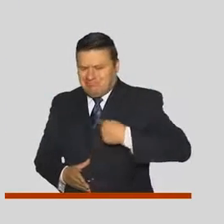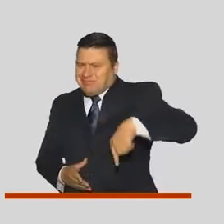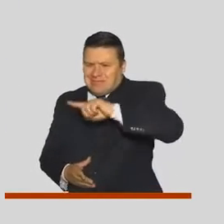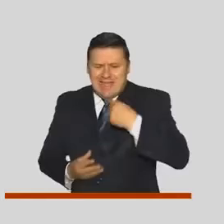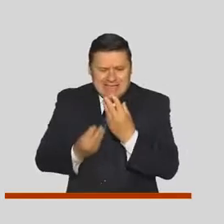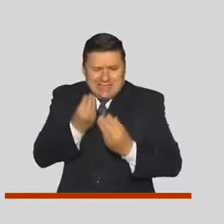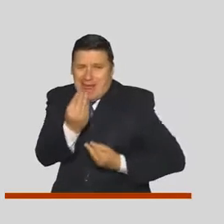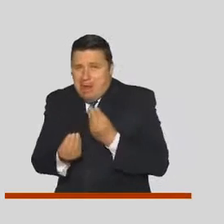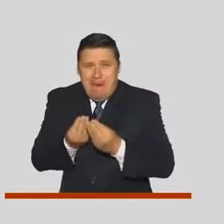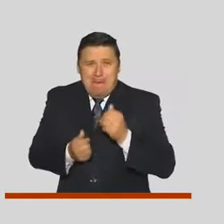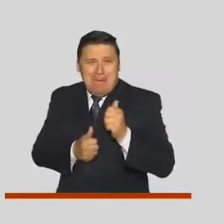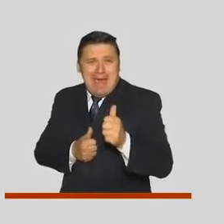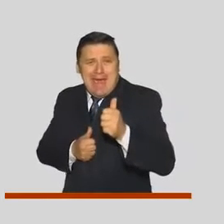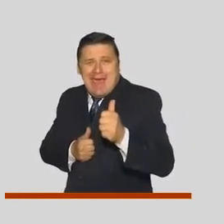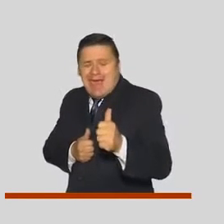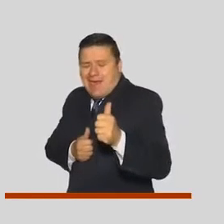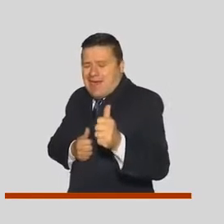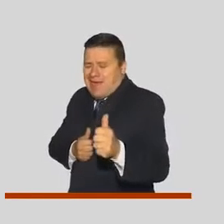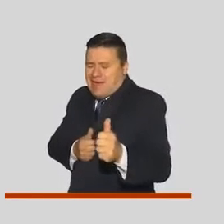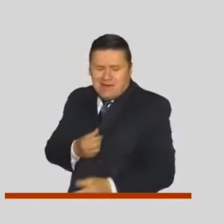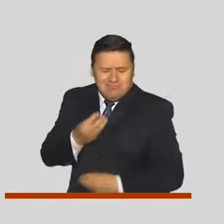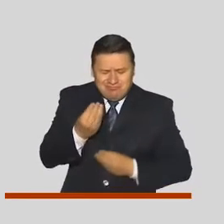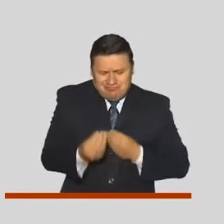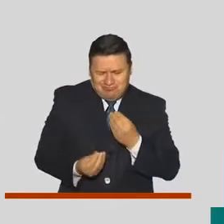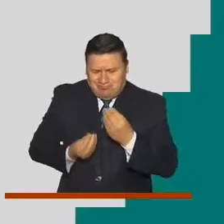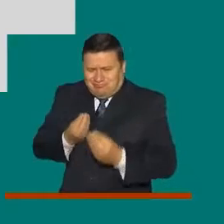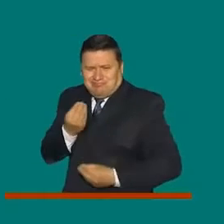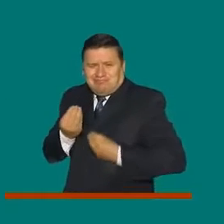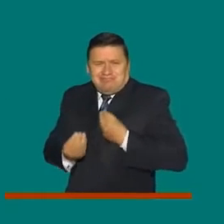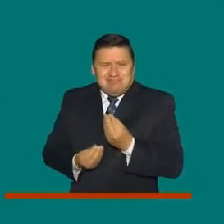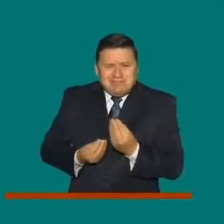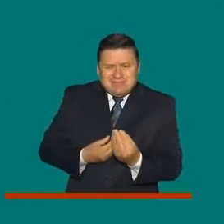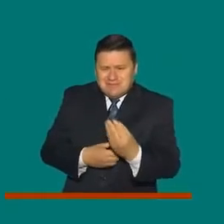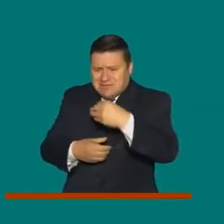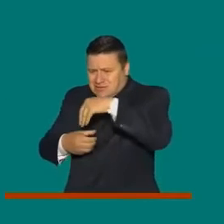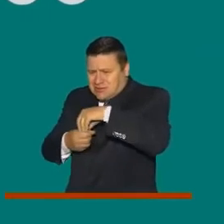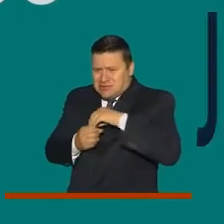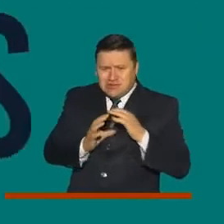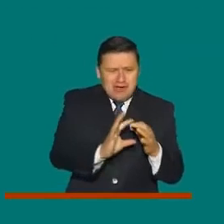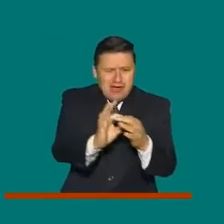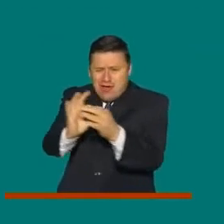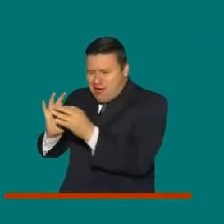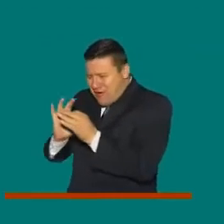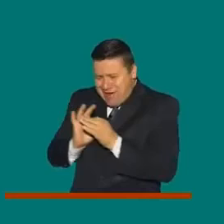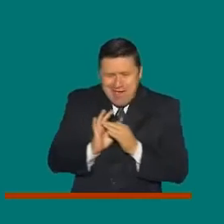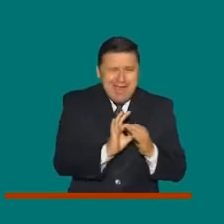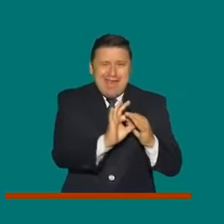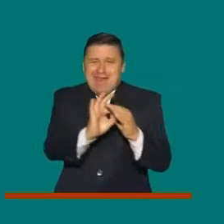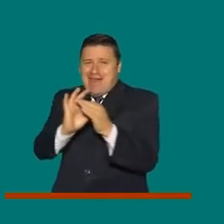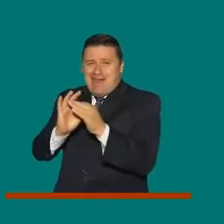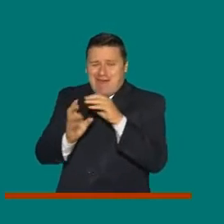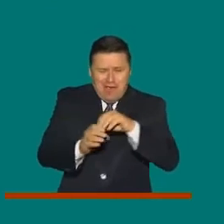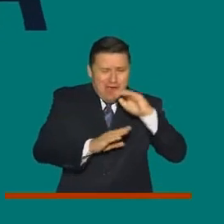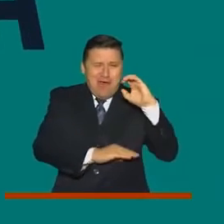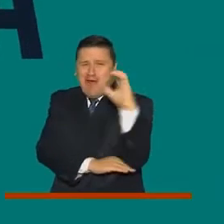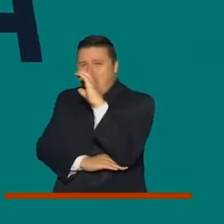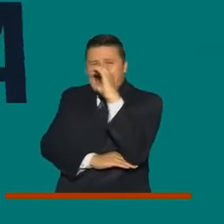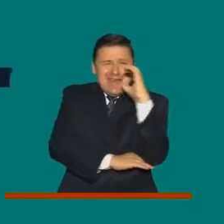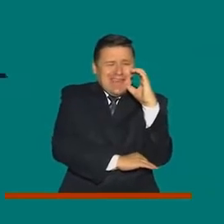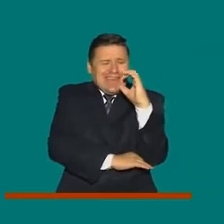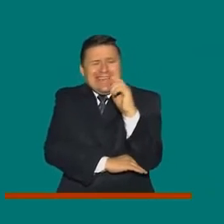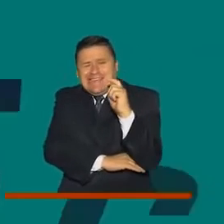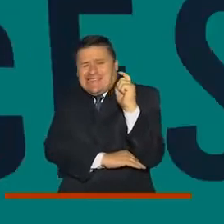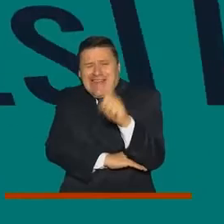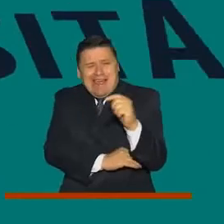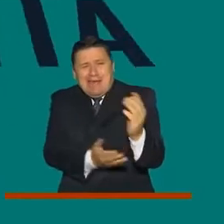Lo estamos haciendo bien, estamos en esto todos juntos. Es Colombia que